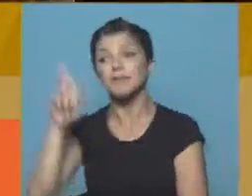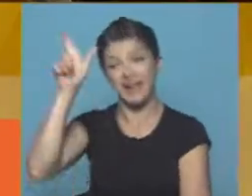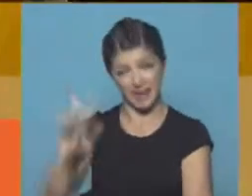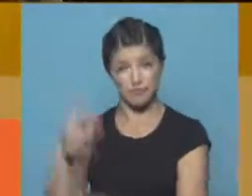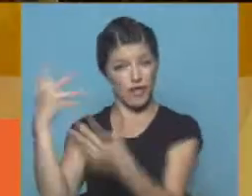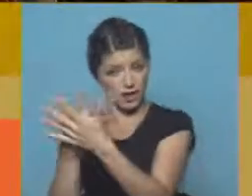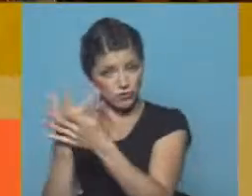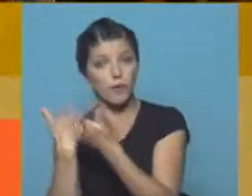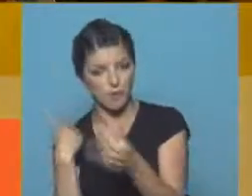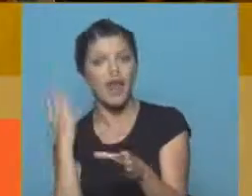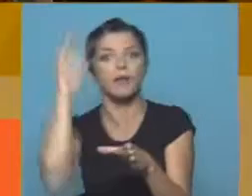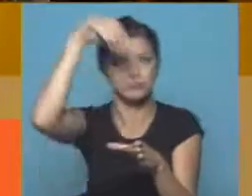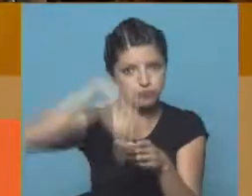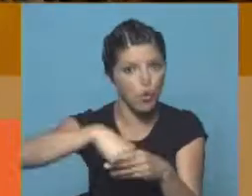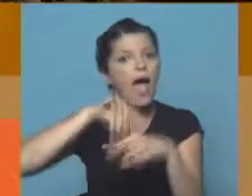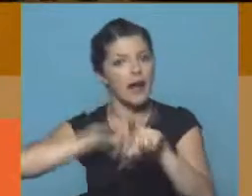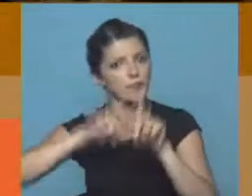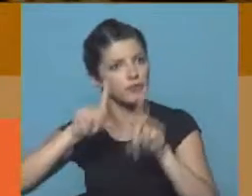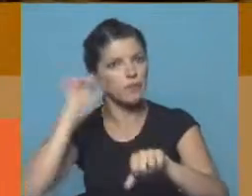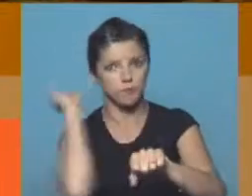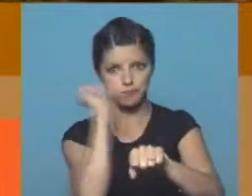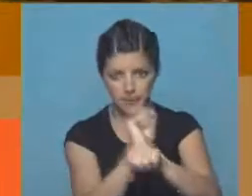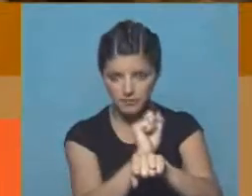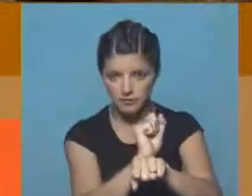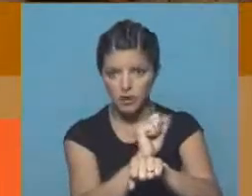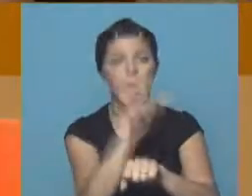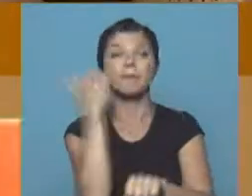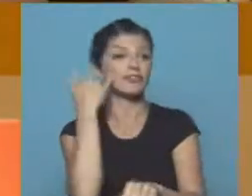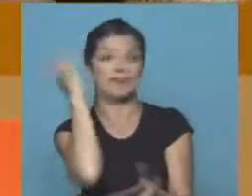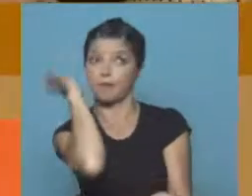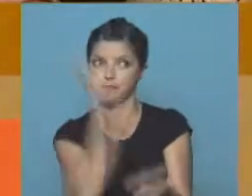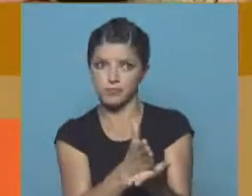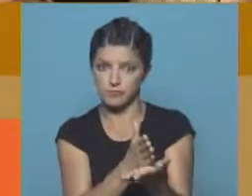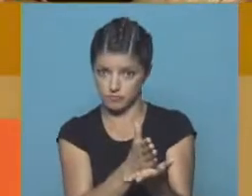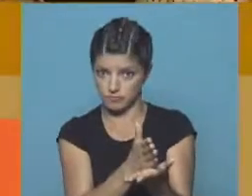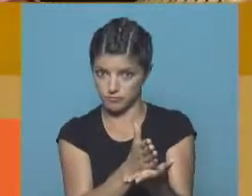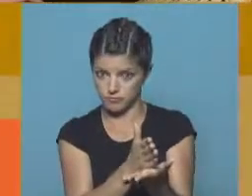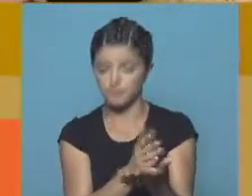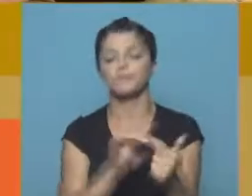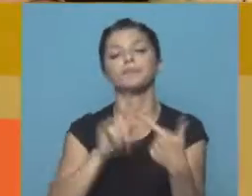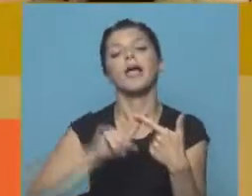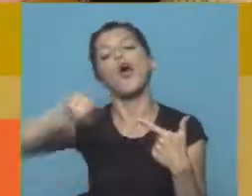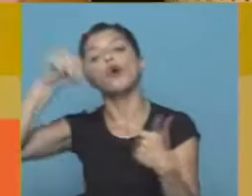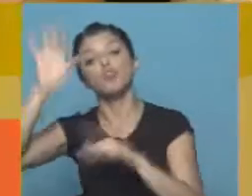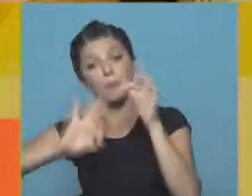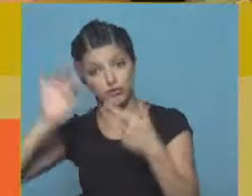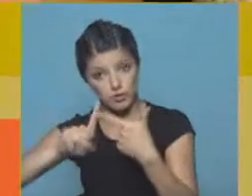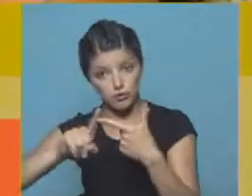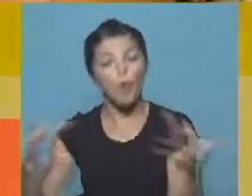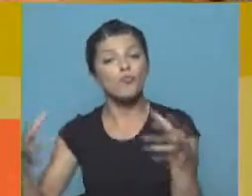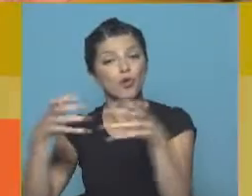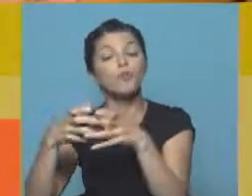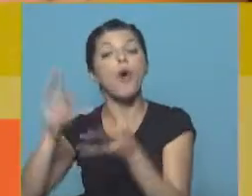etapa de la ejecución, en la etapa carcelaria, cuando las personas ya están condenadas, y además hay otro proyecto que crea un cuerpo de